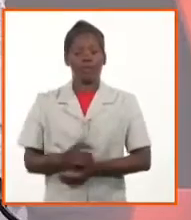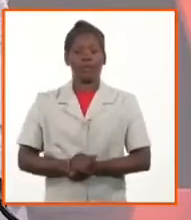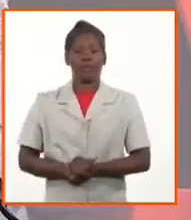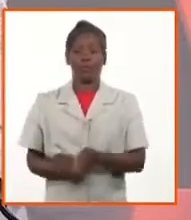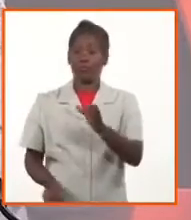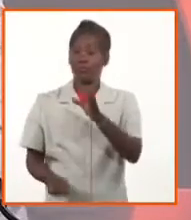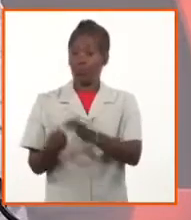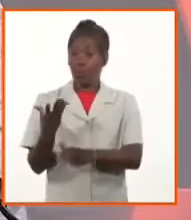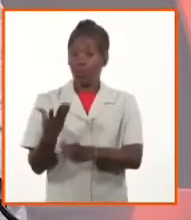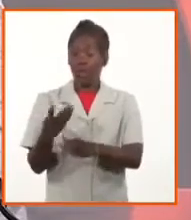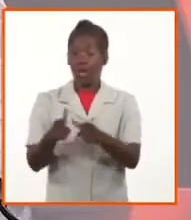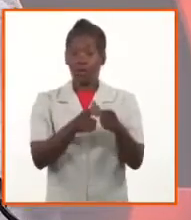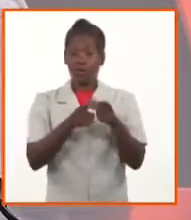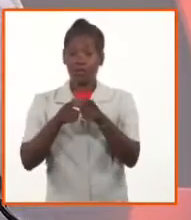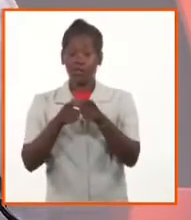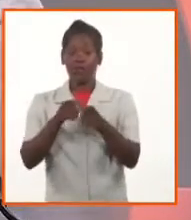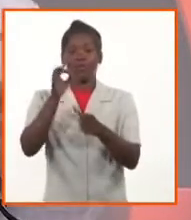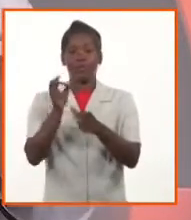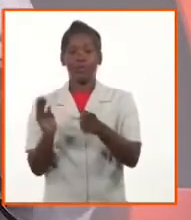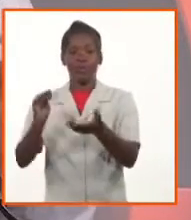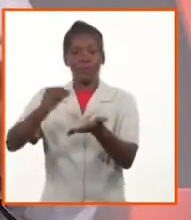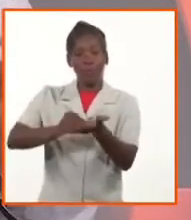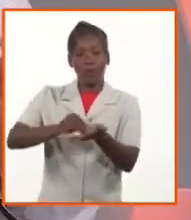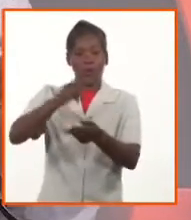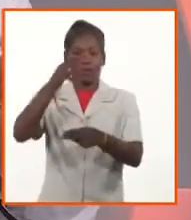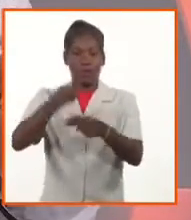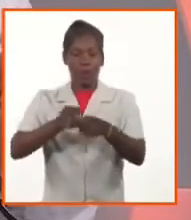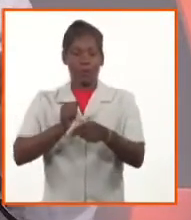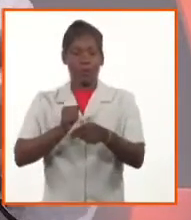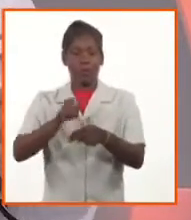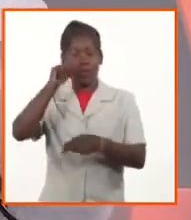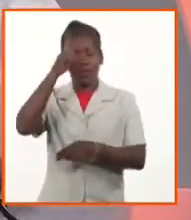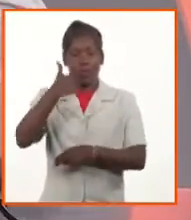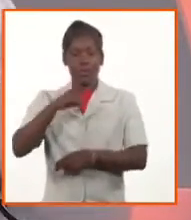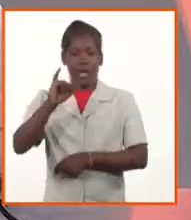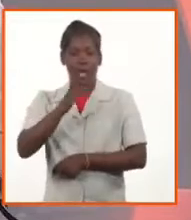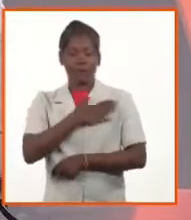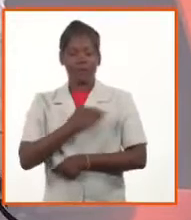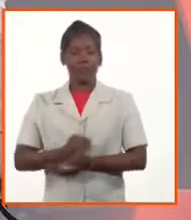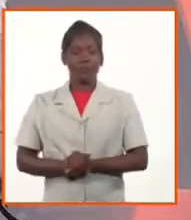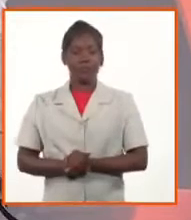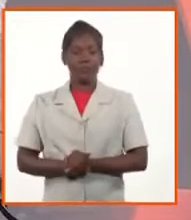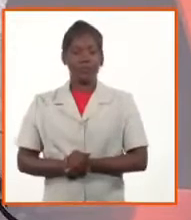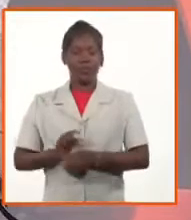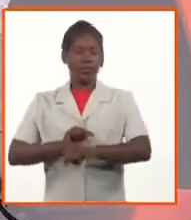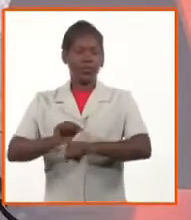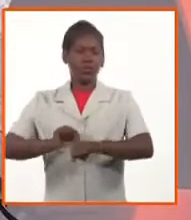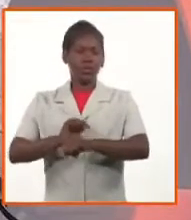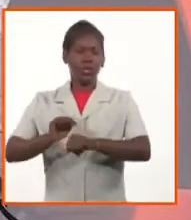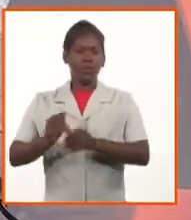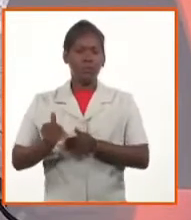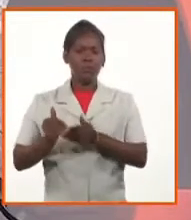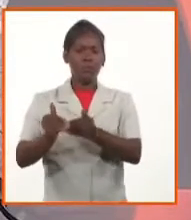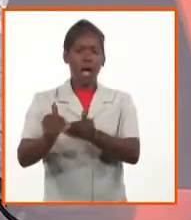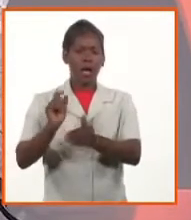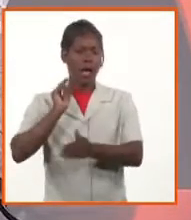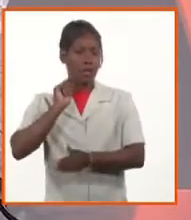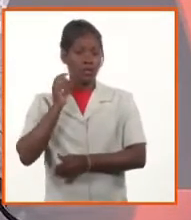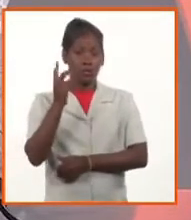Y apenas 2 años después vino el primer encuentro con Fidel. El primer encuentro con Fidel en marzo de